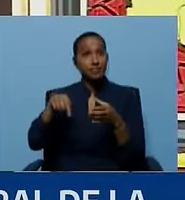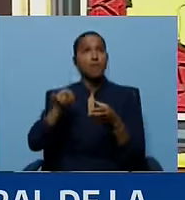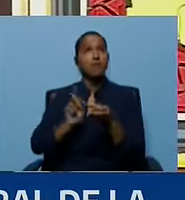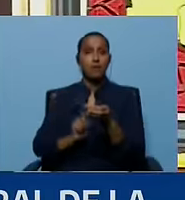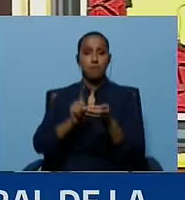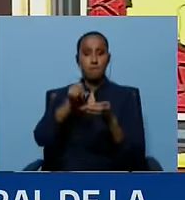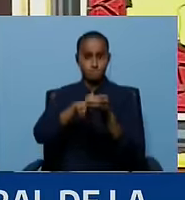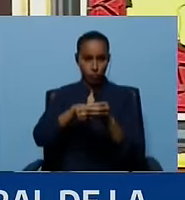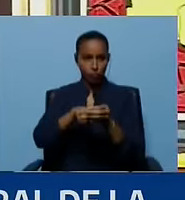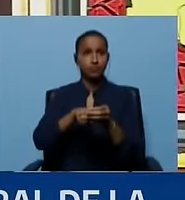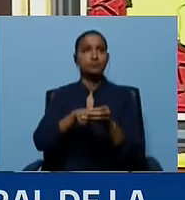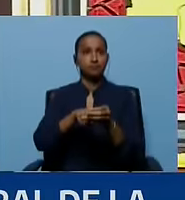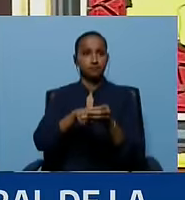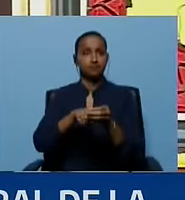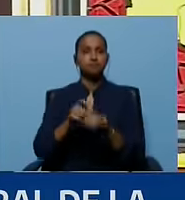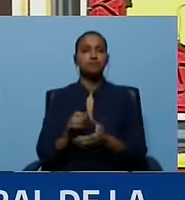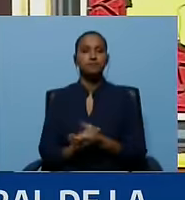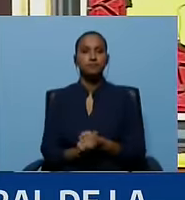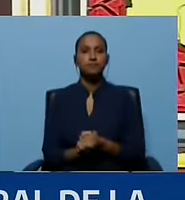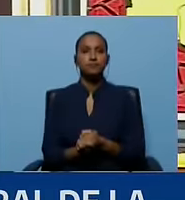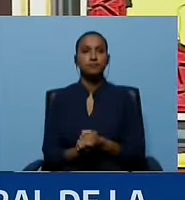Correcto. Y a la ministra,